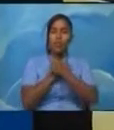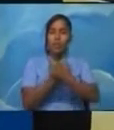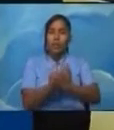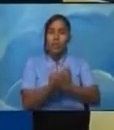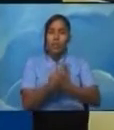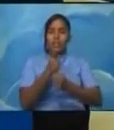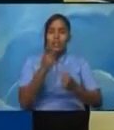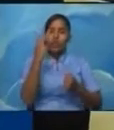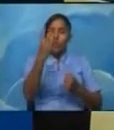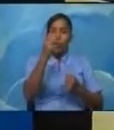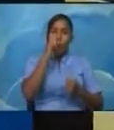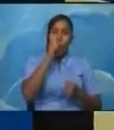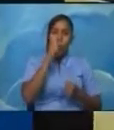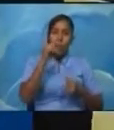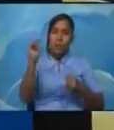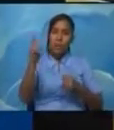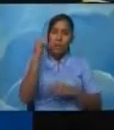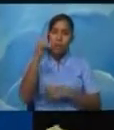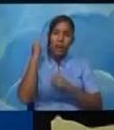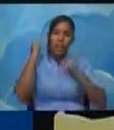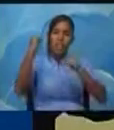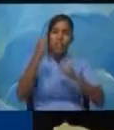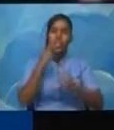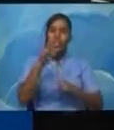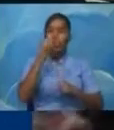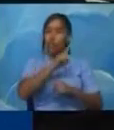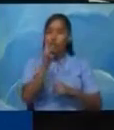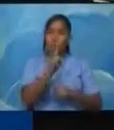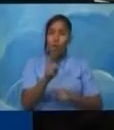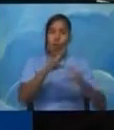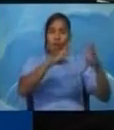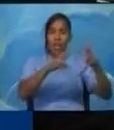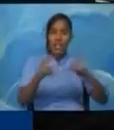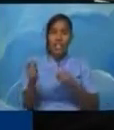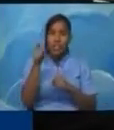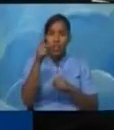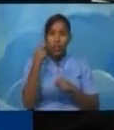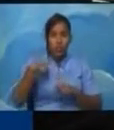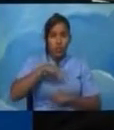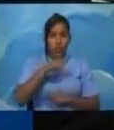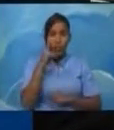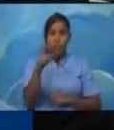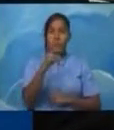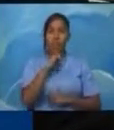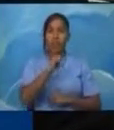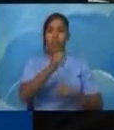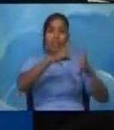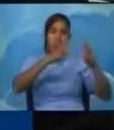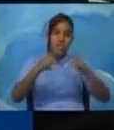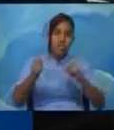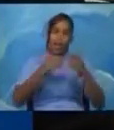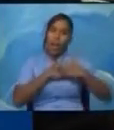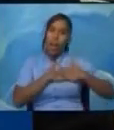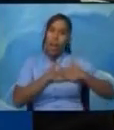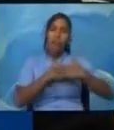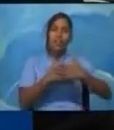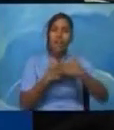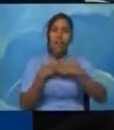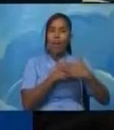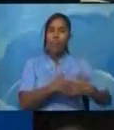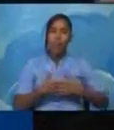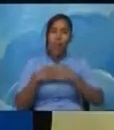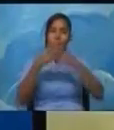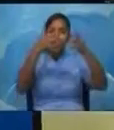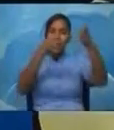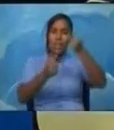metió Josué y se metió Caleb, y dijeron: no, la tierra que ustedes viven, que nosotros vimos, es tierra agradable, tierra que